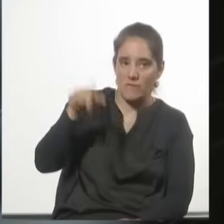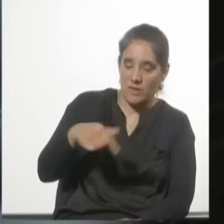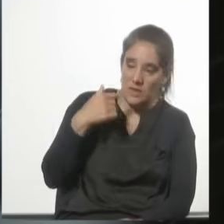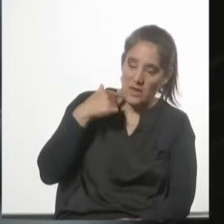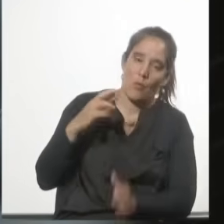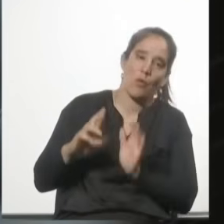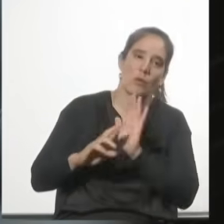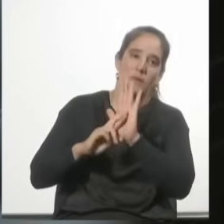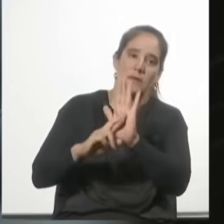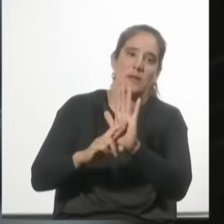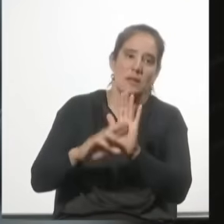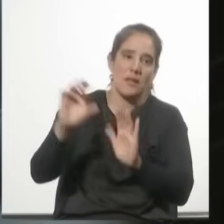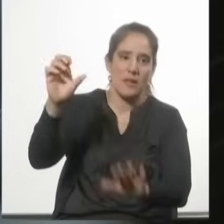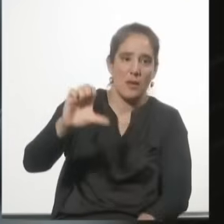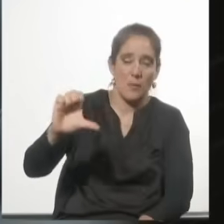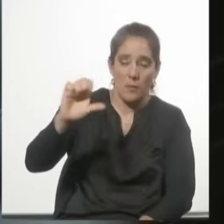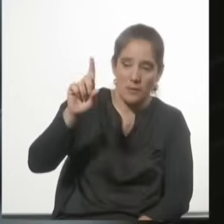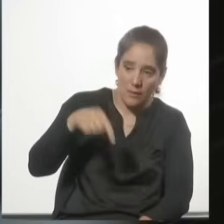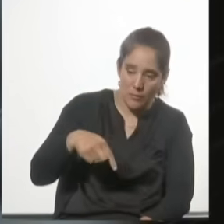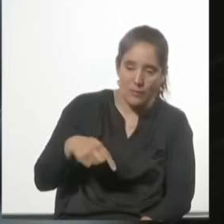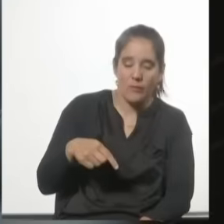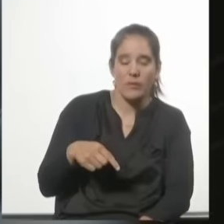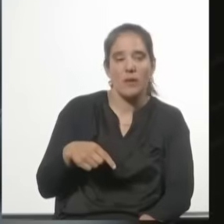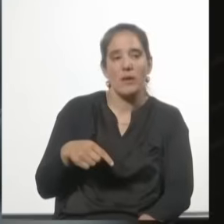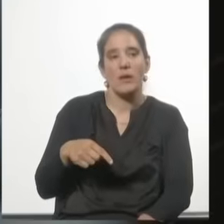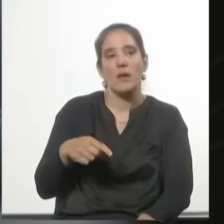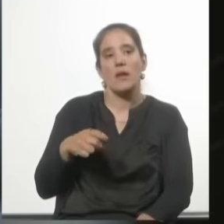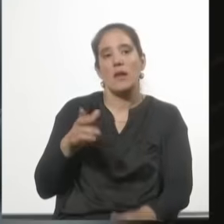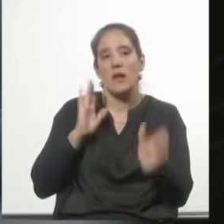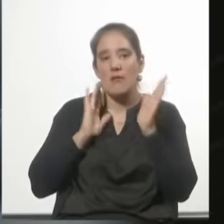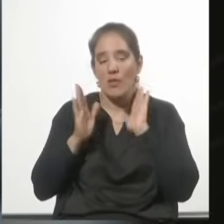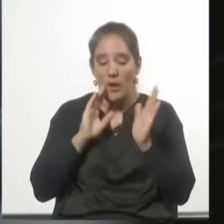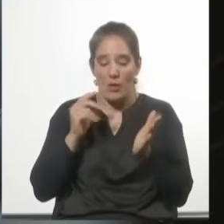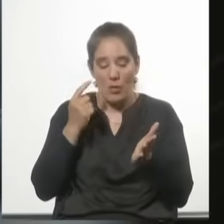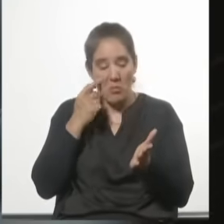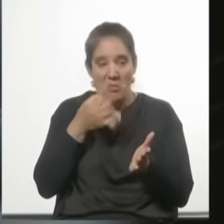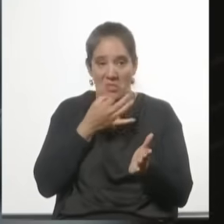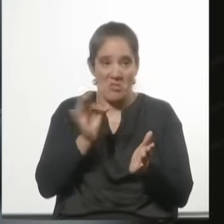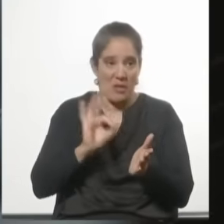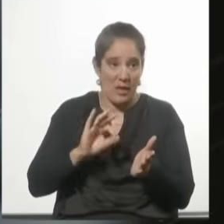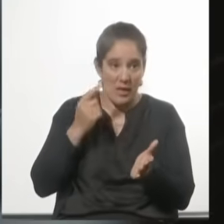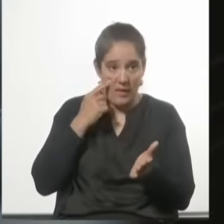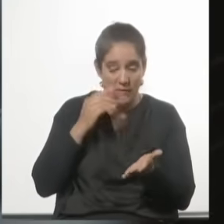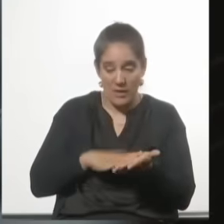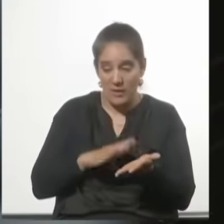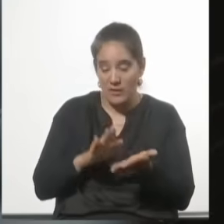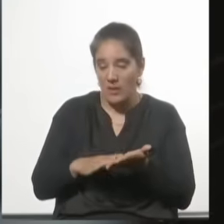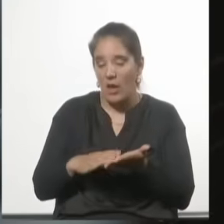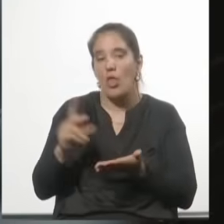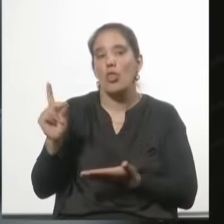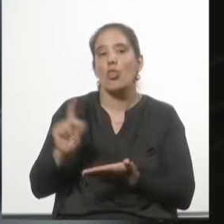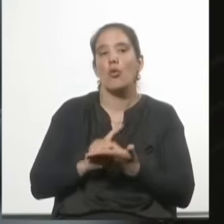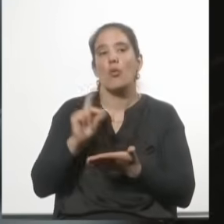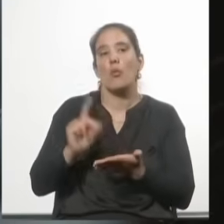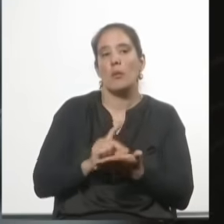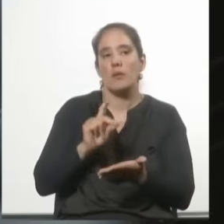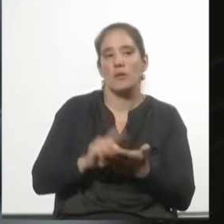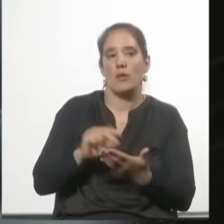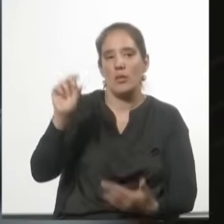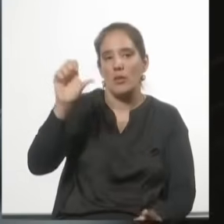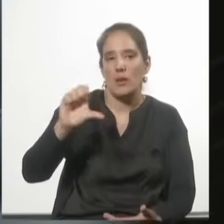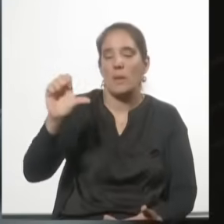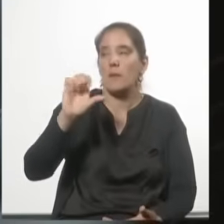de Cardam, de la cual no surge que el notario español haya constatado o tenido a la vista documentación de la empresa